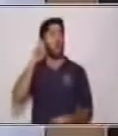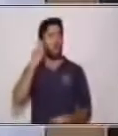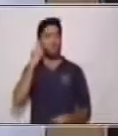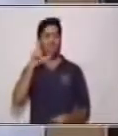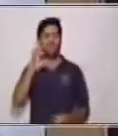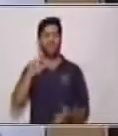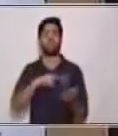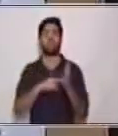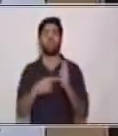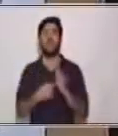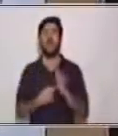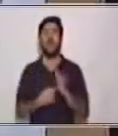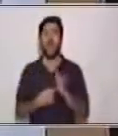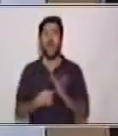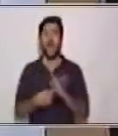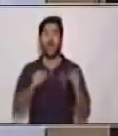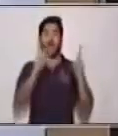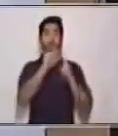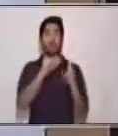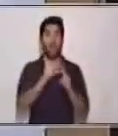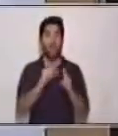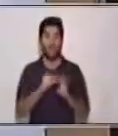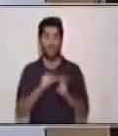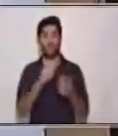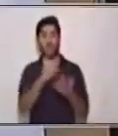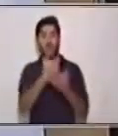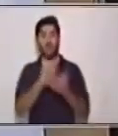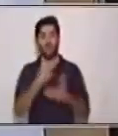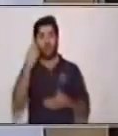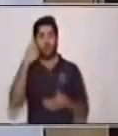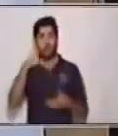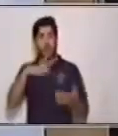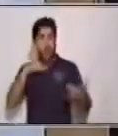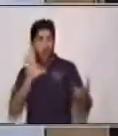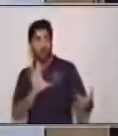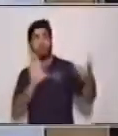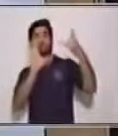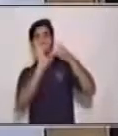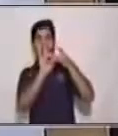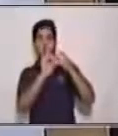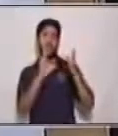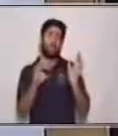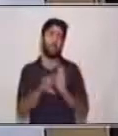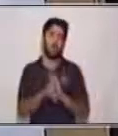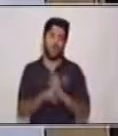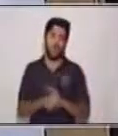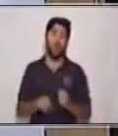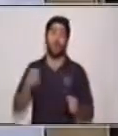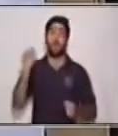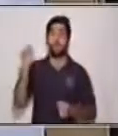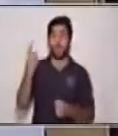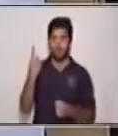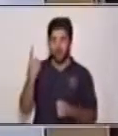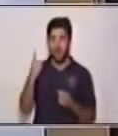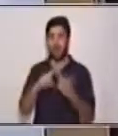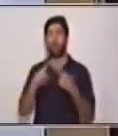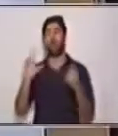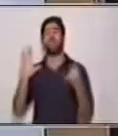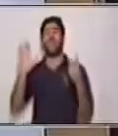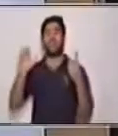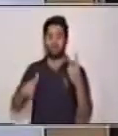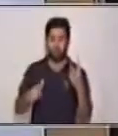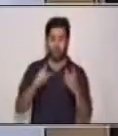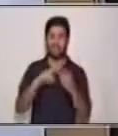hay palabras que sirven como conectores cronológicos. Por ejemplo, primero, después, en tercer